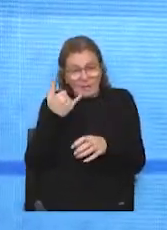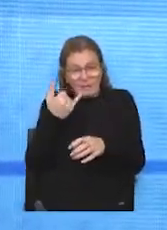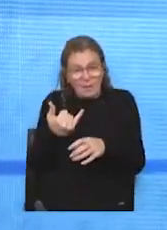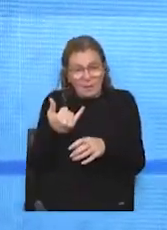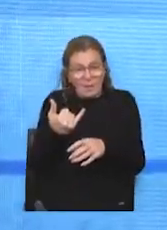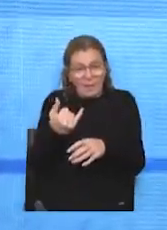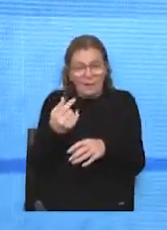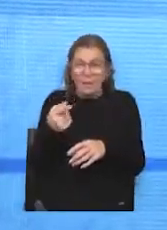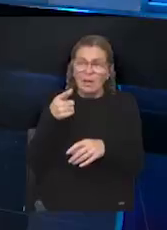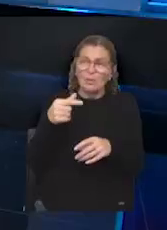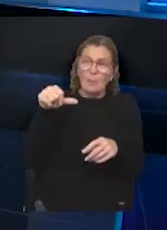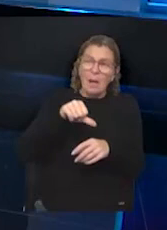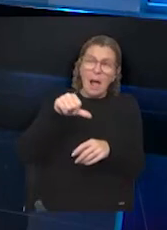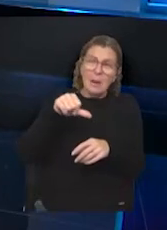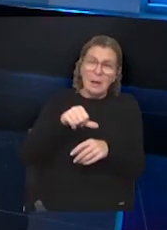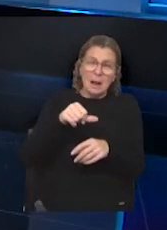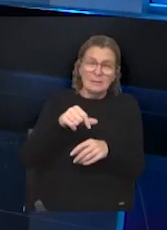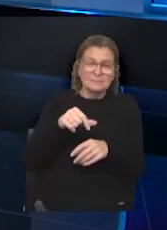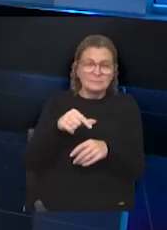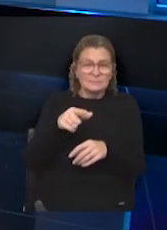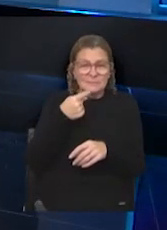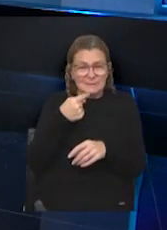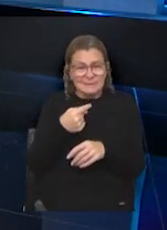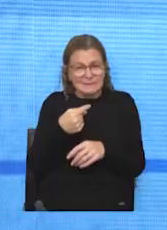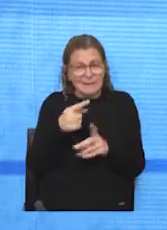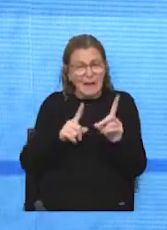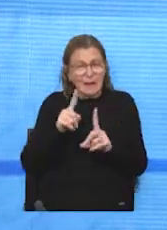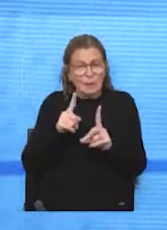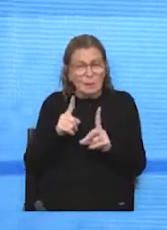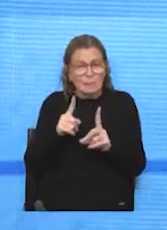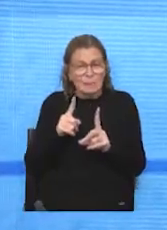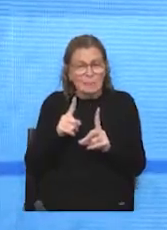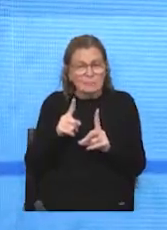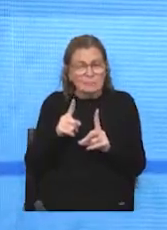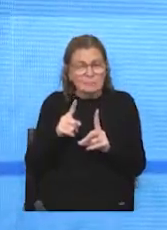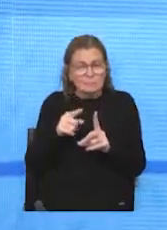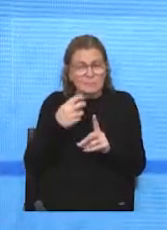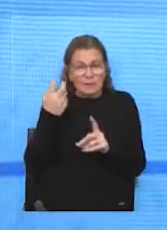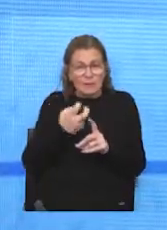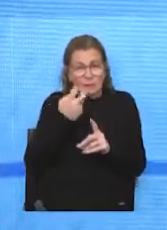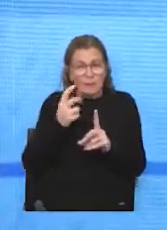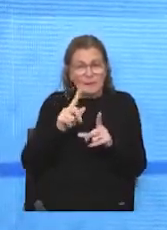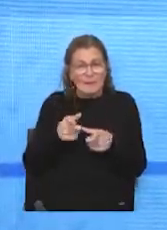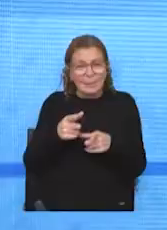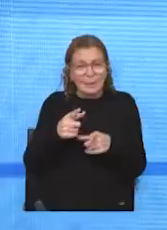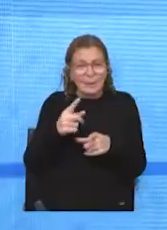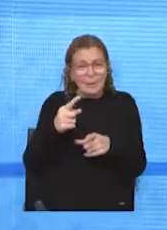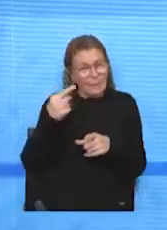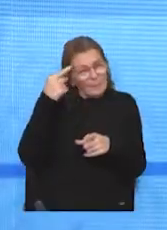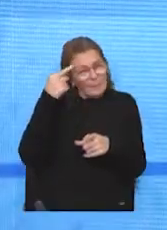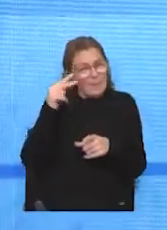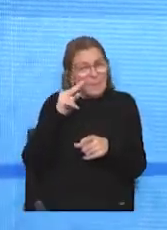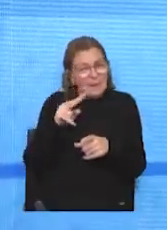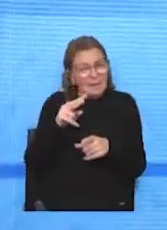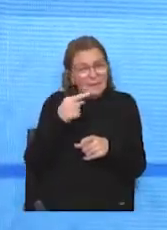quejarse de una atracción de de algo que lo que que busca también es la credibilidad y la